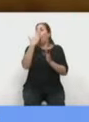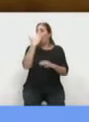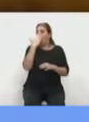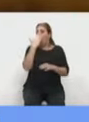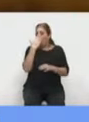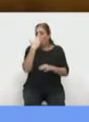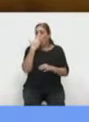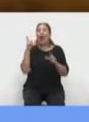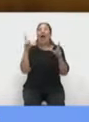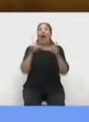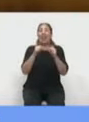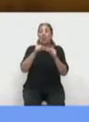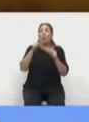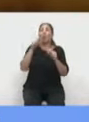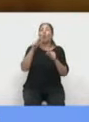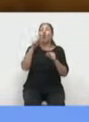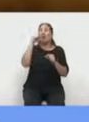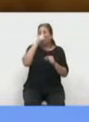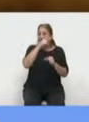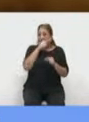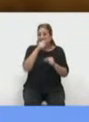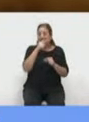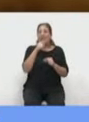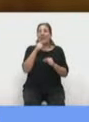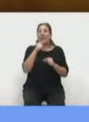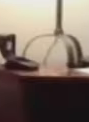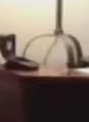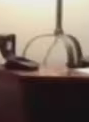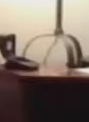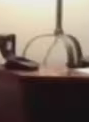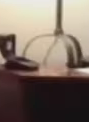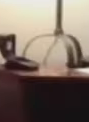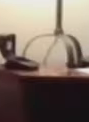protección a los sectores más vulnerables, como